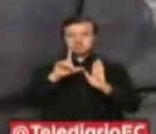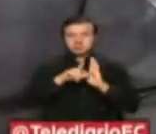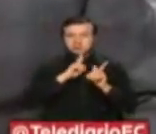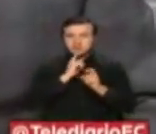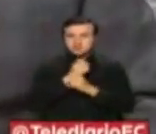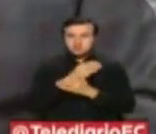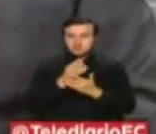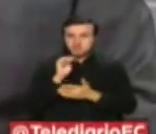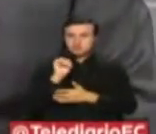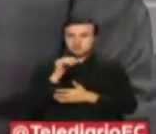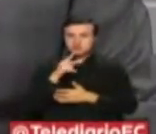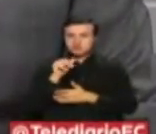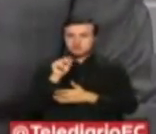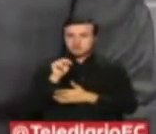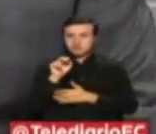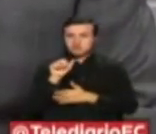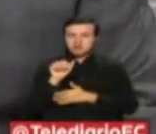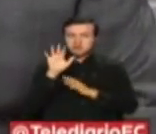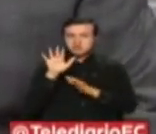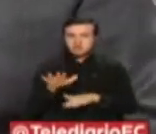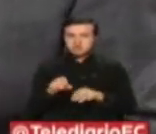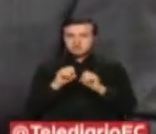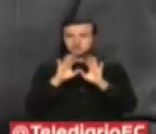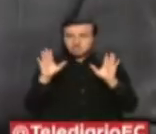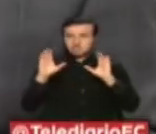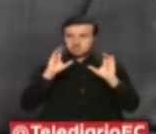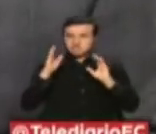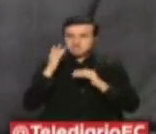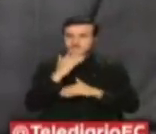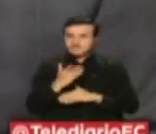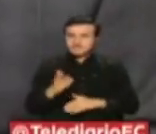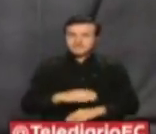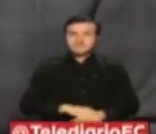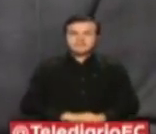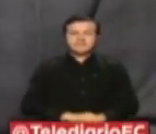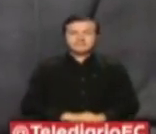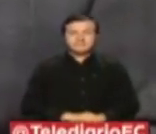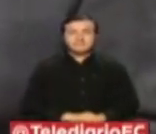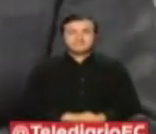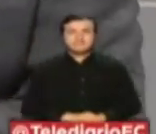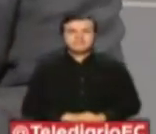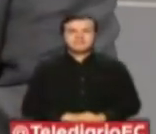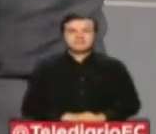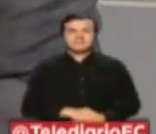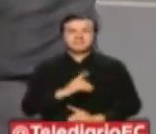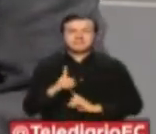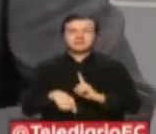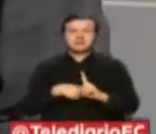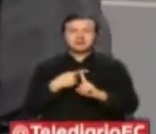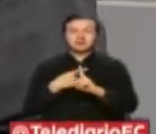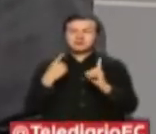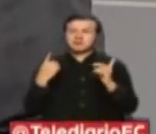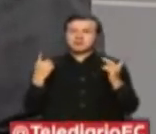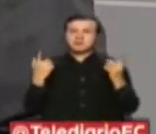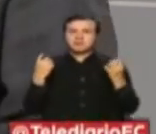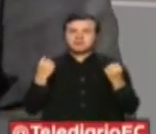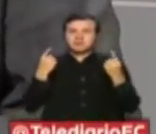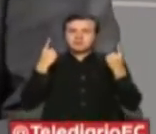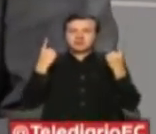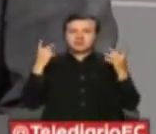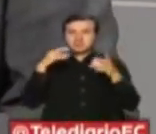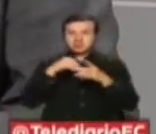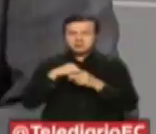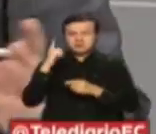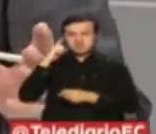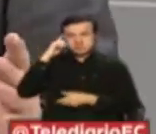lo hagamos con andrés michelena secretario general de comunicación esto se añade la conmoción que ha producido dentro